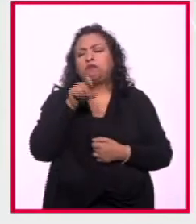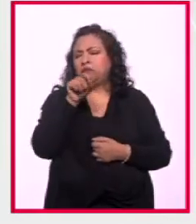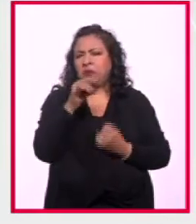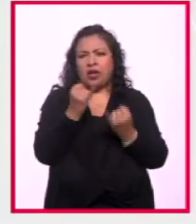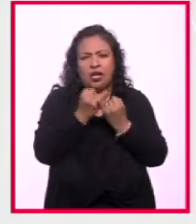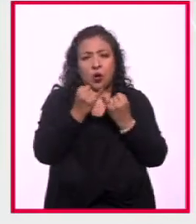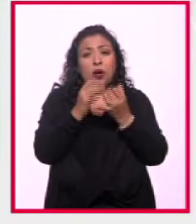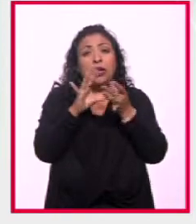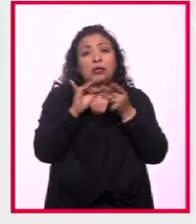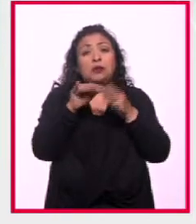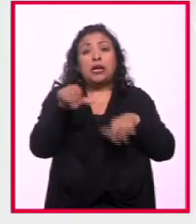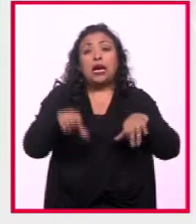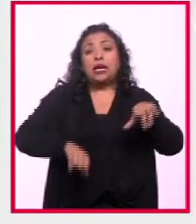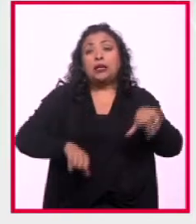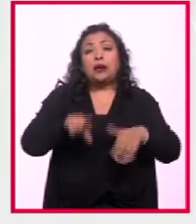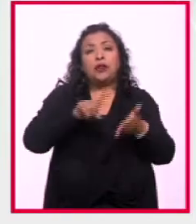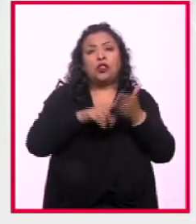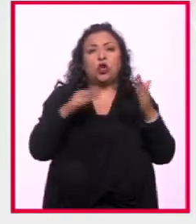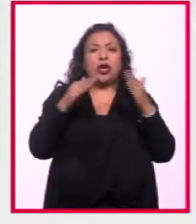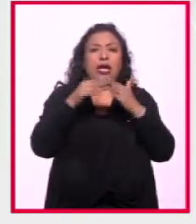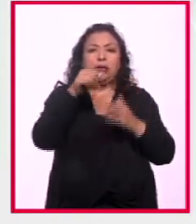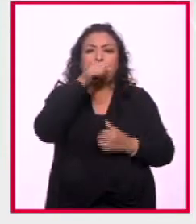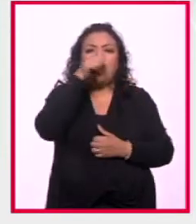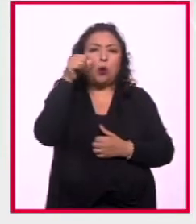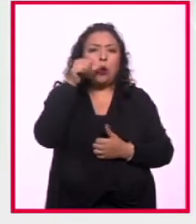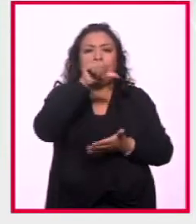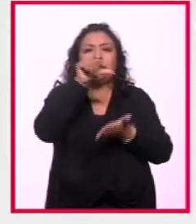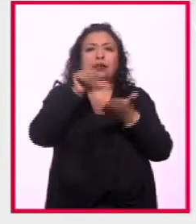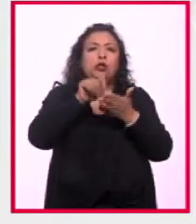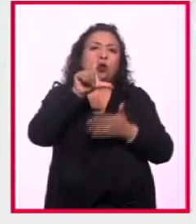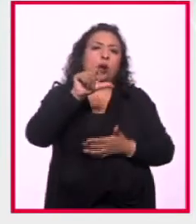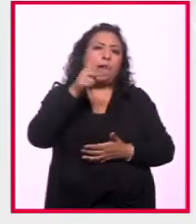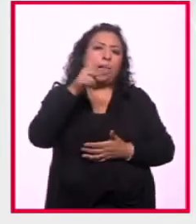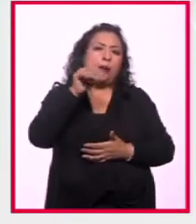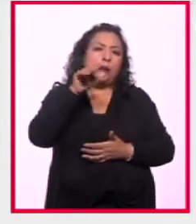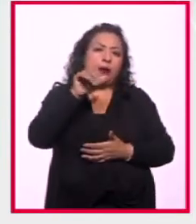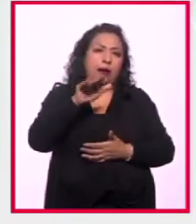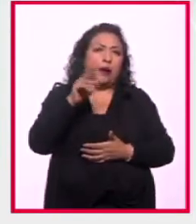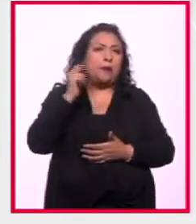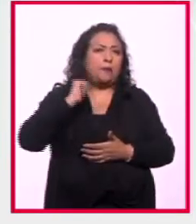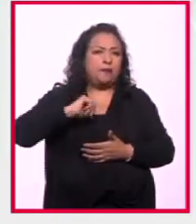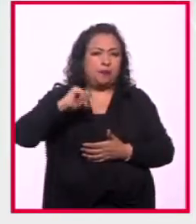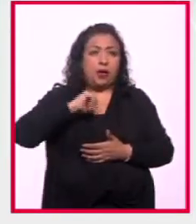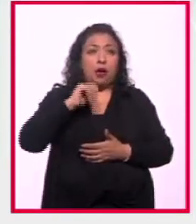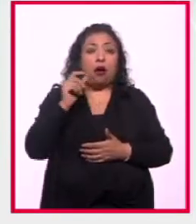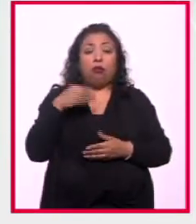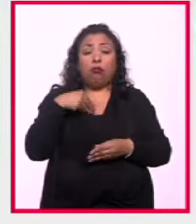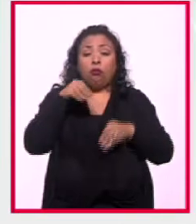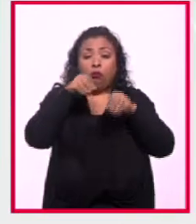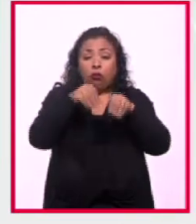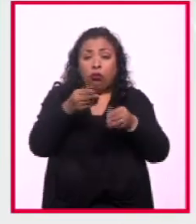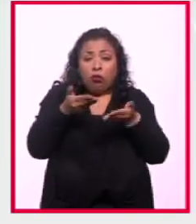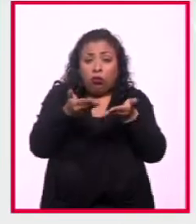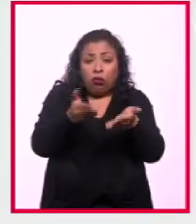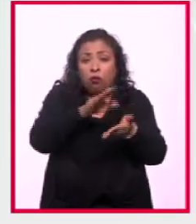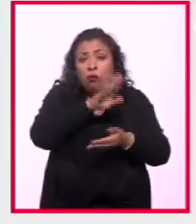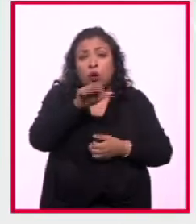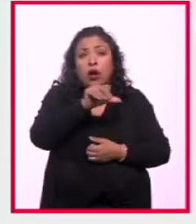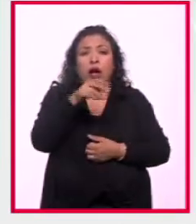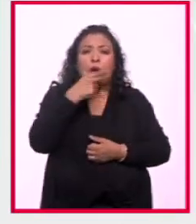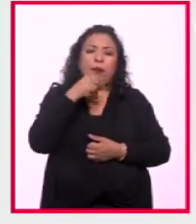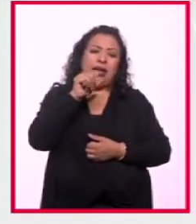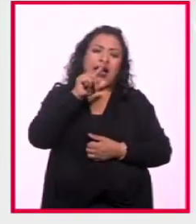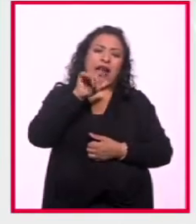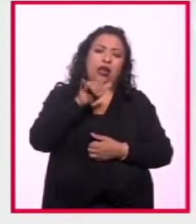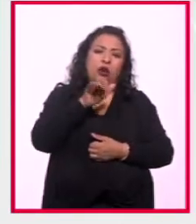destaca las actividades de la casa benito juárez en el centro de la habana vieja donde se instaló un altar de muertos dedicado a alejo carpentier